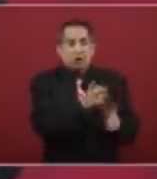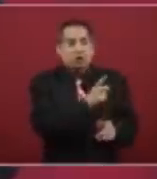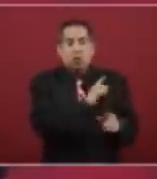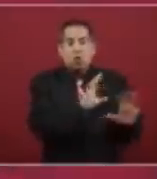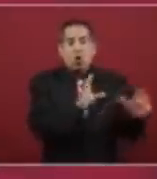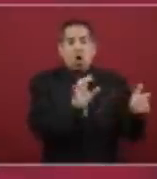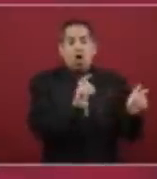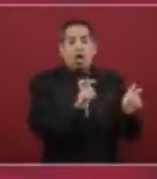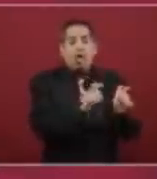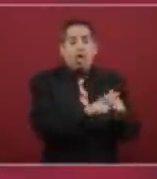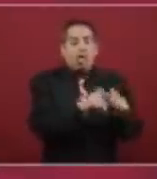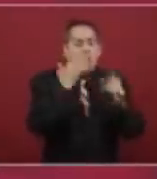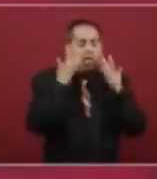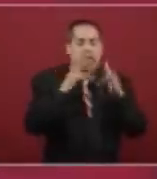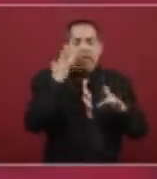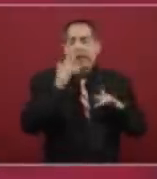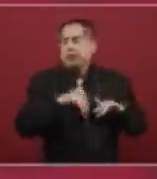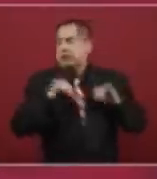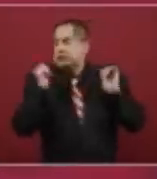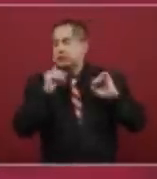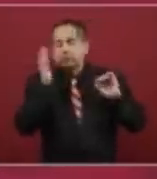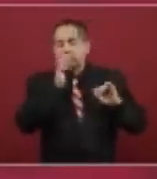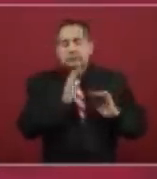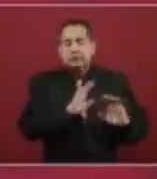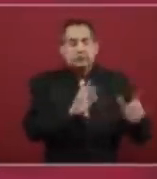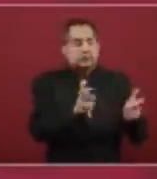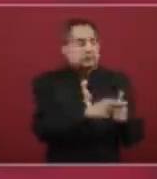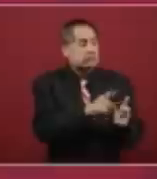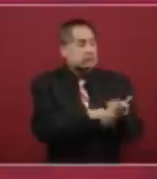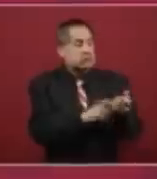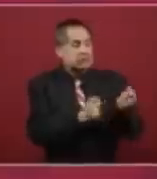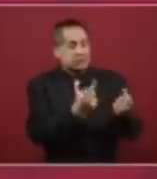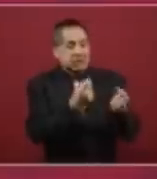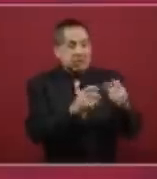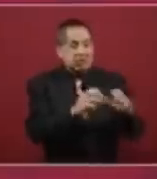los que se dedican a esta actividad ilícita,